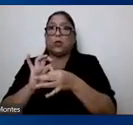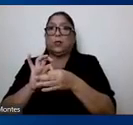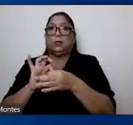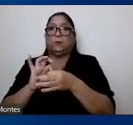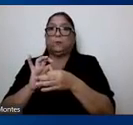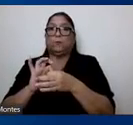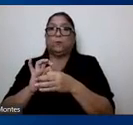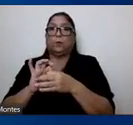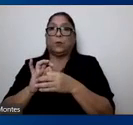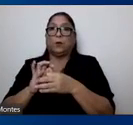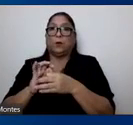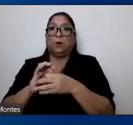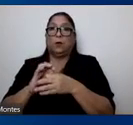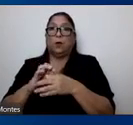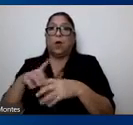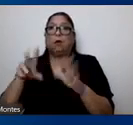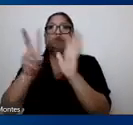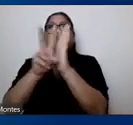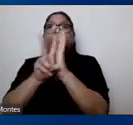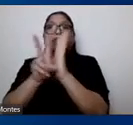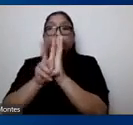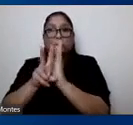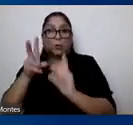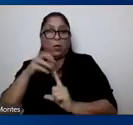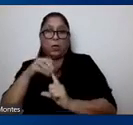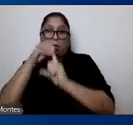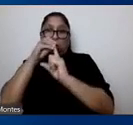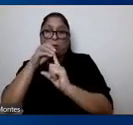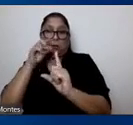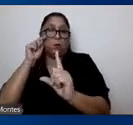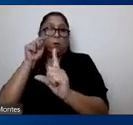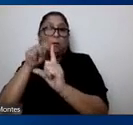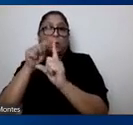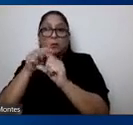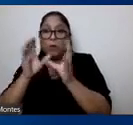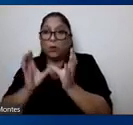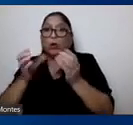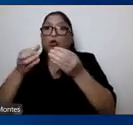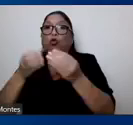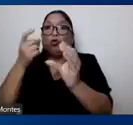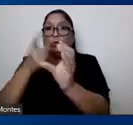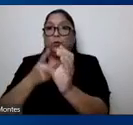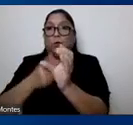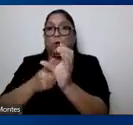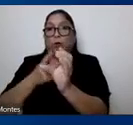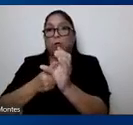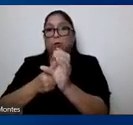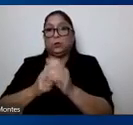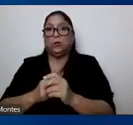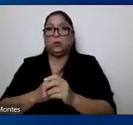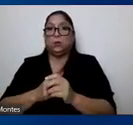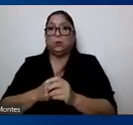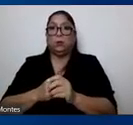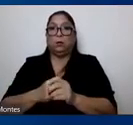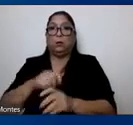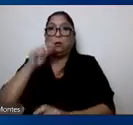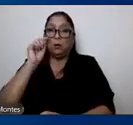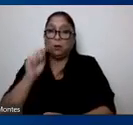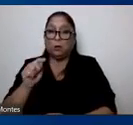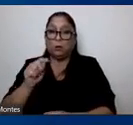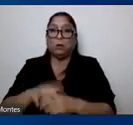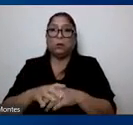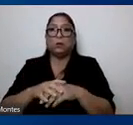la voluntad específica de los grupos subversivos. Entonces, esta